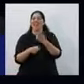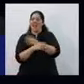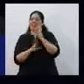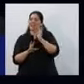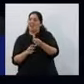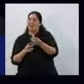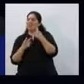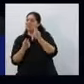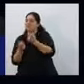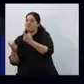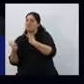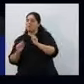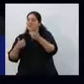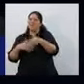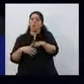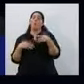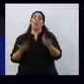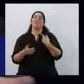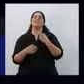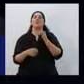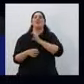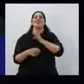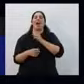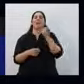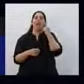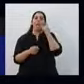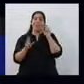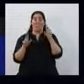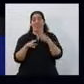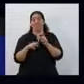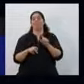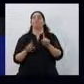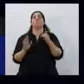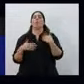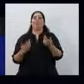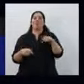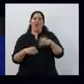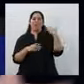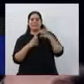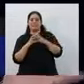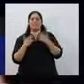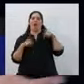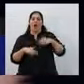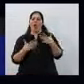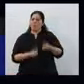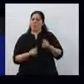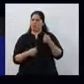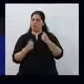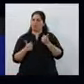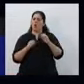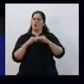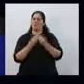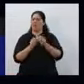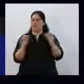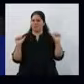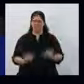partida por eso lanzamos las pruebas aprender al principio resistidas pero hoy muy apoyadas y lamentablemente los resultados fueron muy